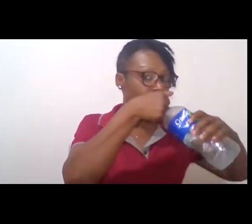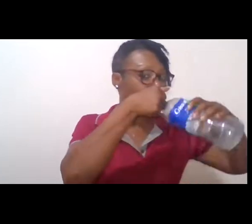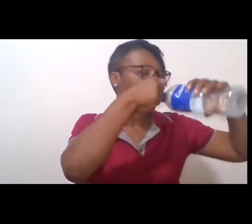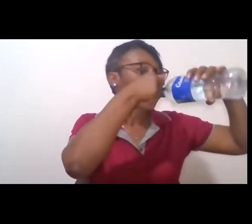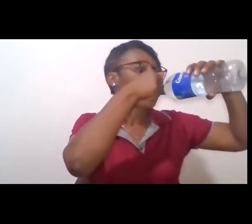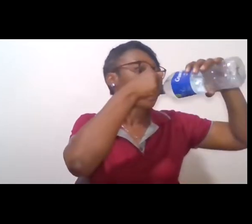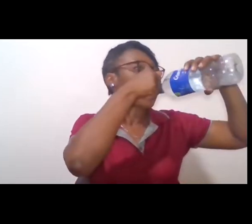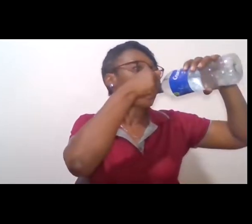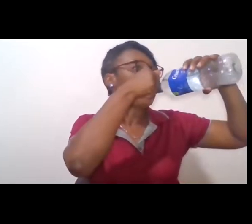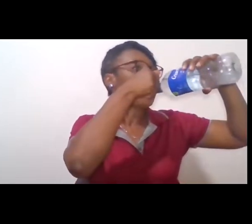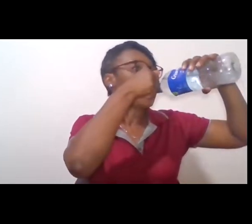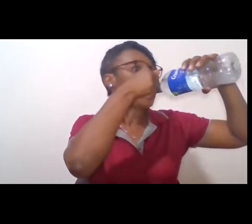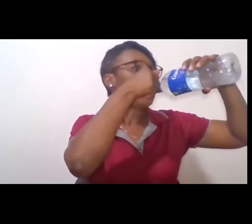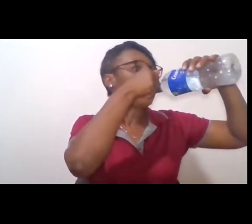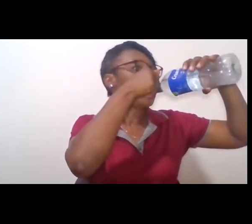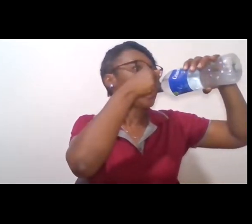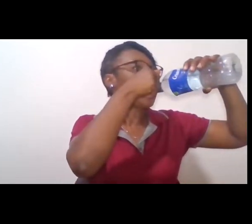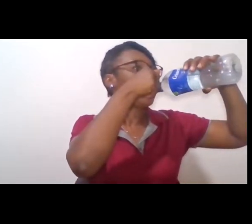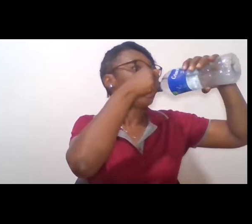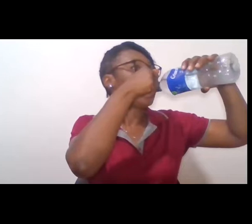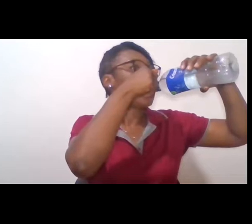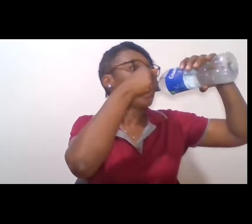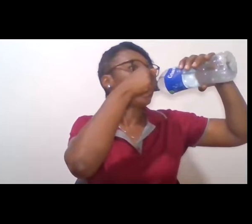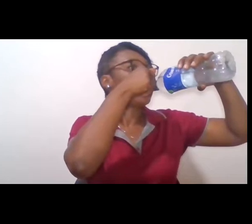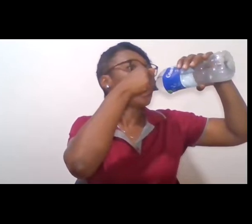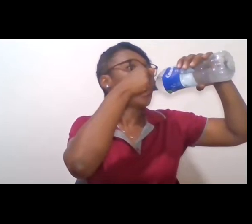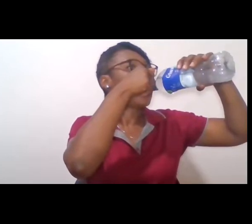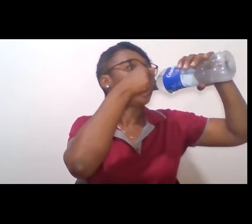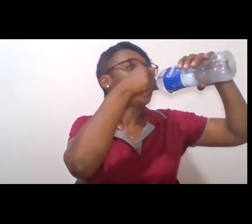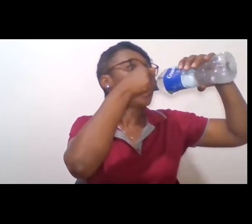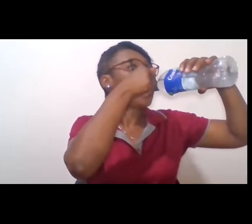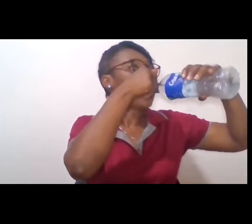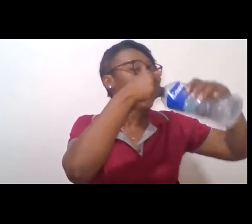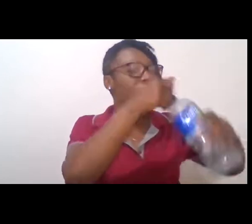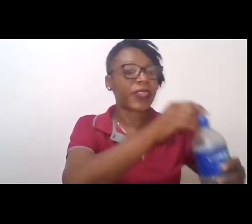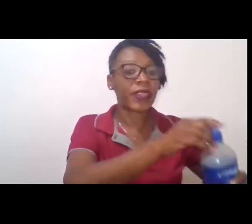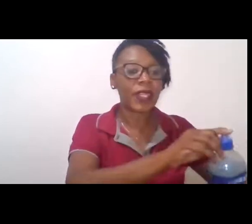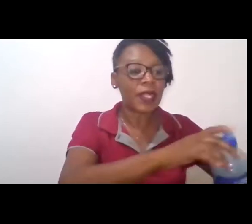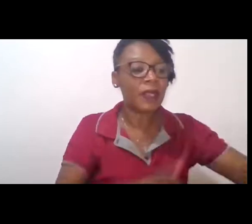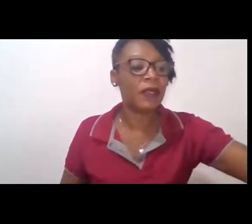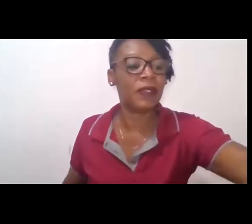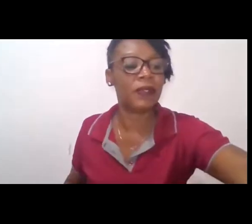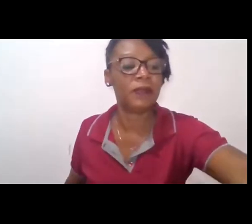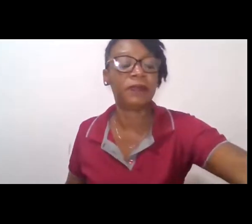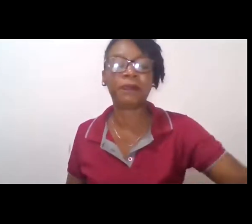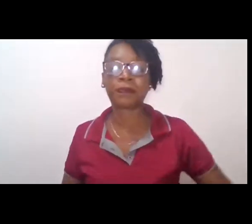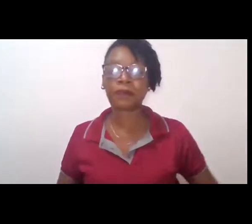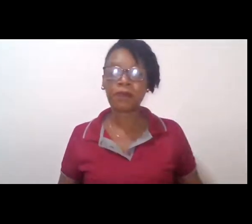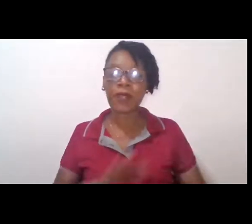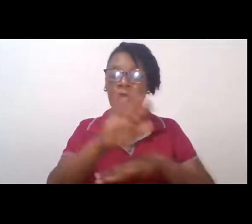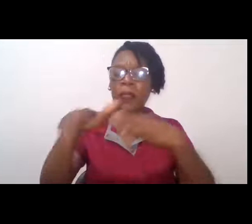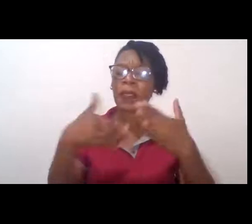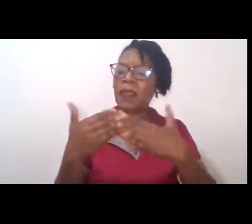doctora Delari, hay un manifiesto agradecimiento por lo que usted acaba de compartir,